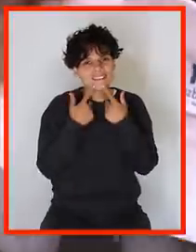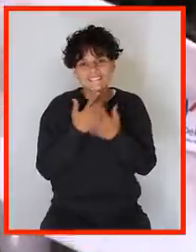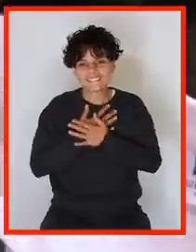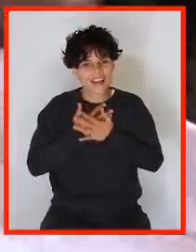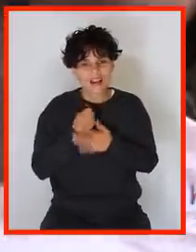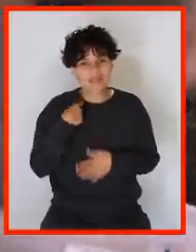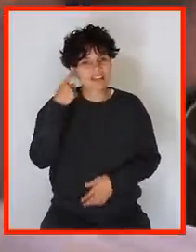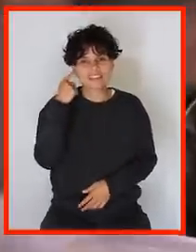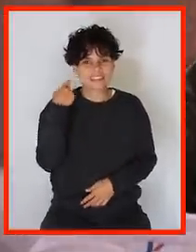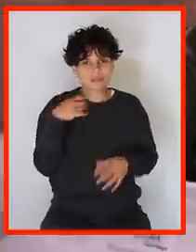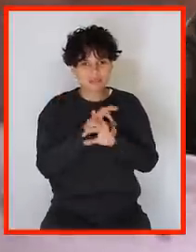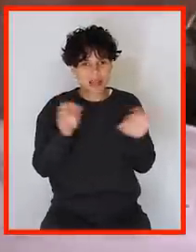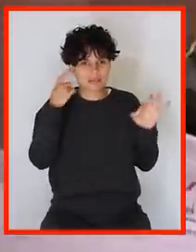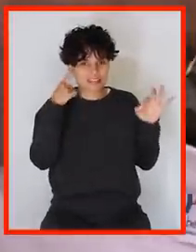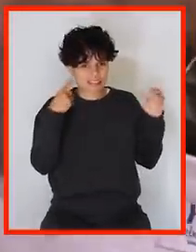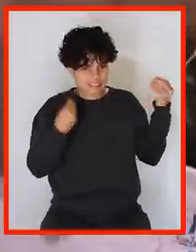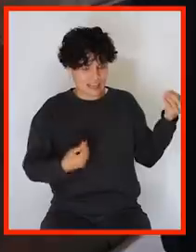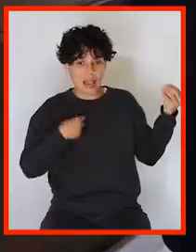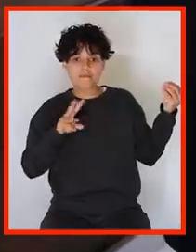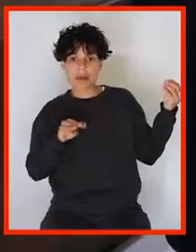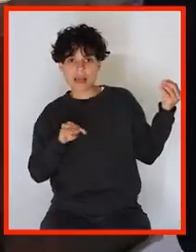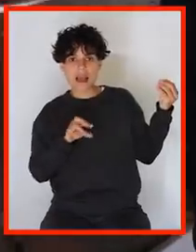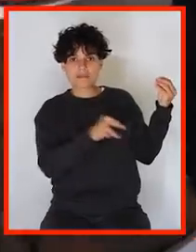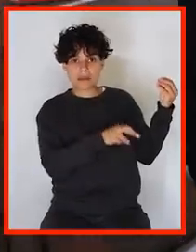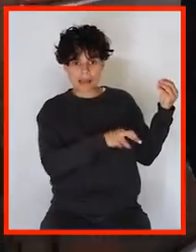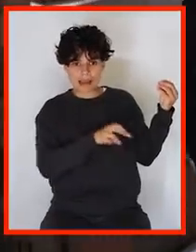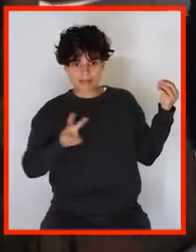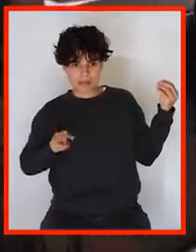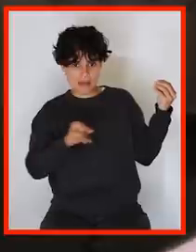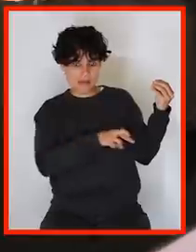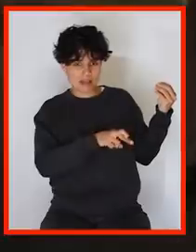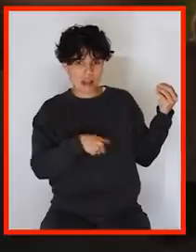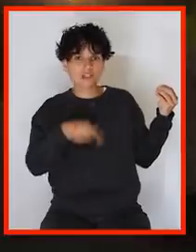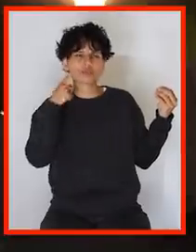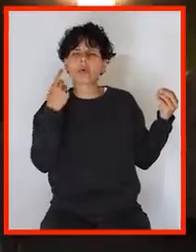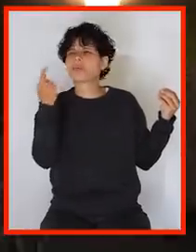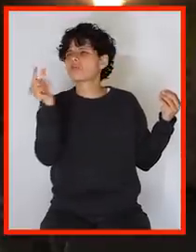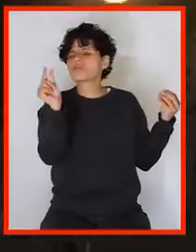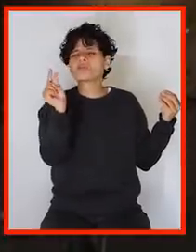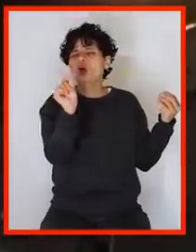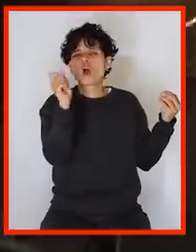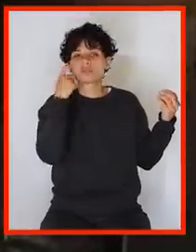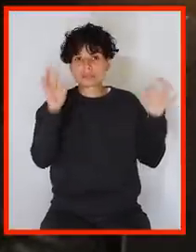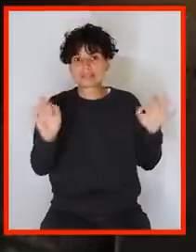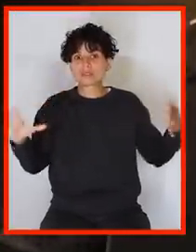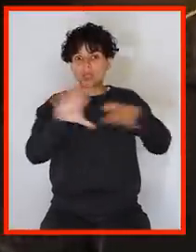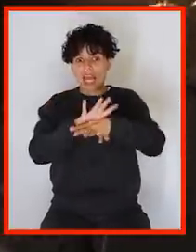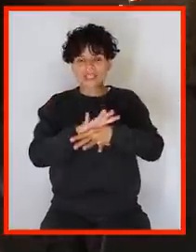No, bacán, pues, no me esperaba esto. Tu mamá y tu papá. Fue como de las pocas veces que se juntaron,